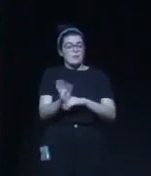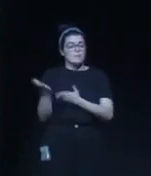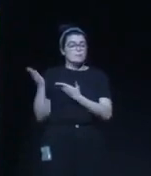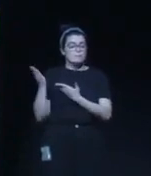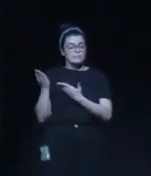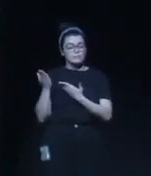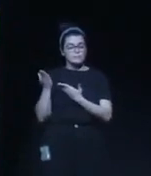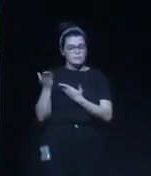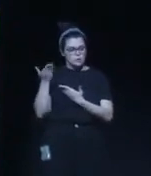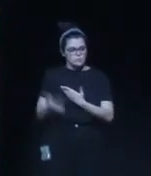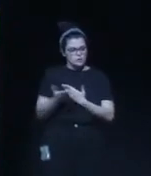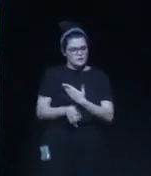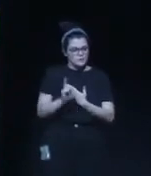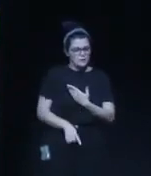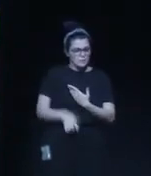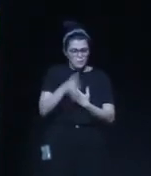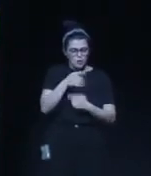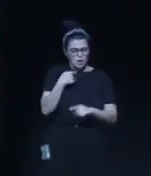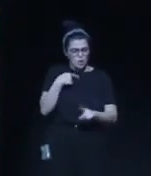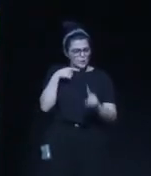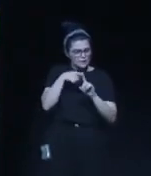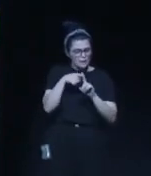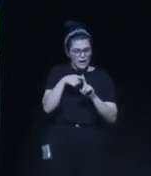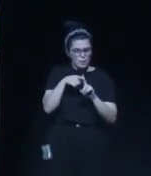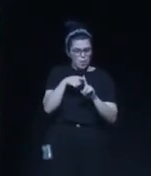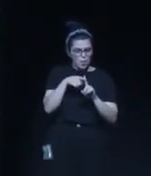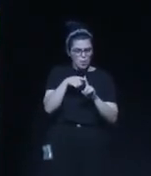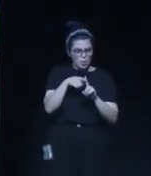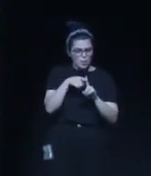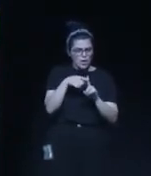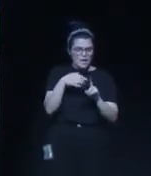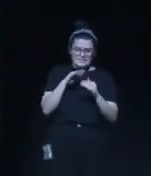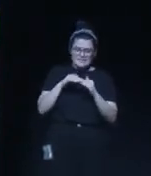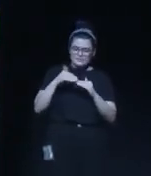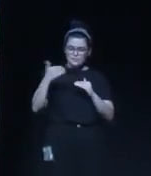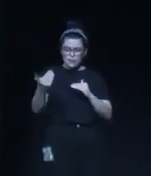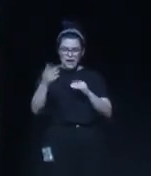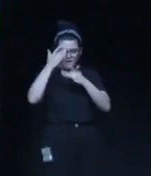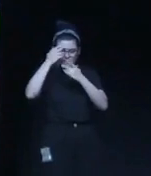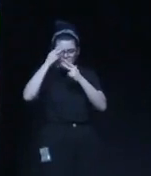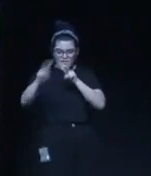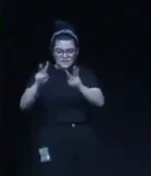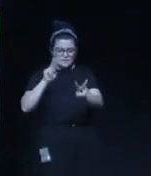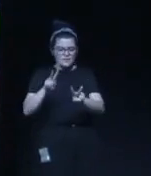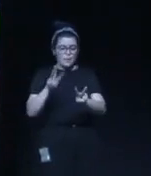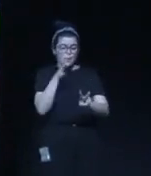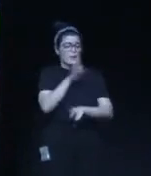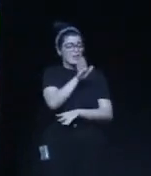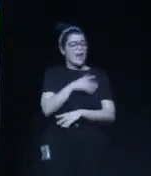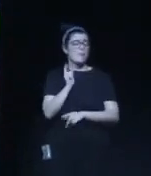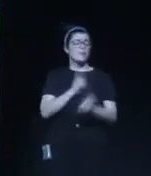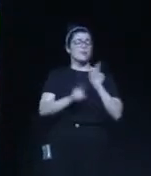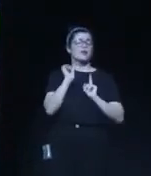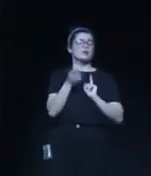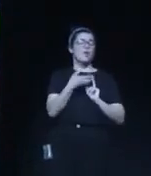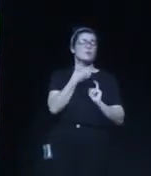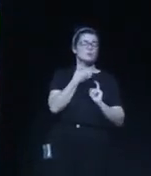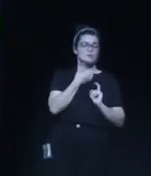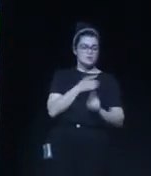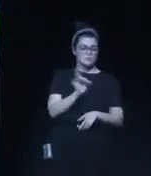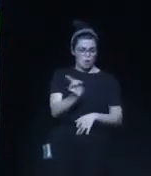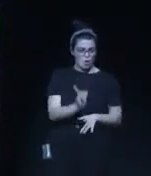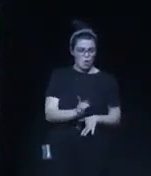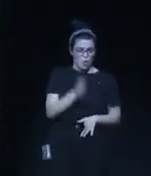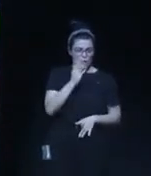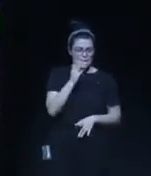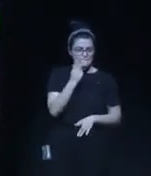era salir de allí, porque parece que es un problema de Muskis y no es verdad, o de la zona minera. Petronor afecta